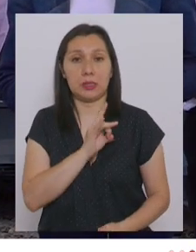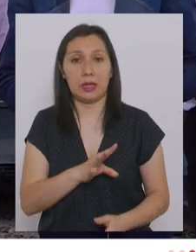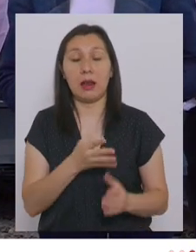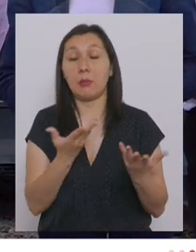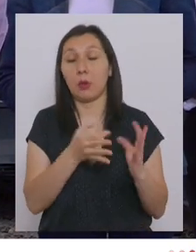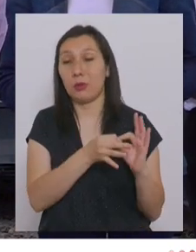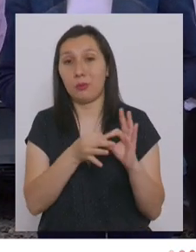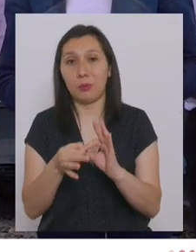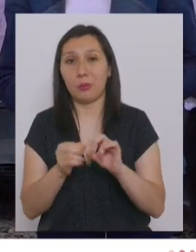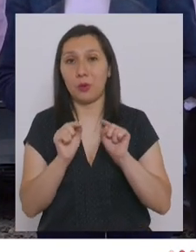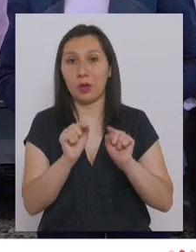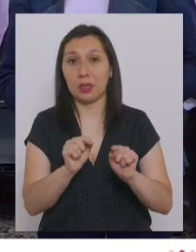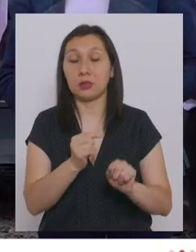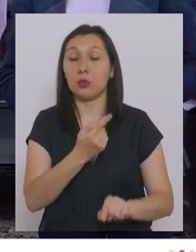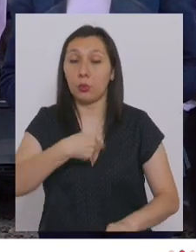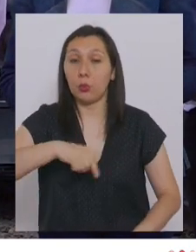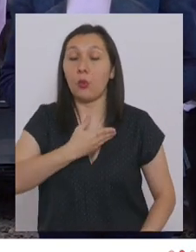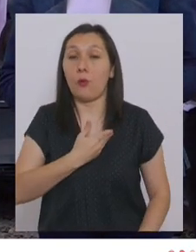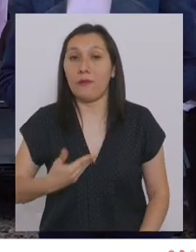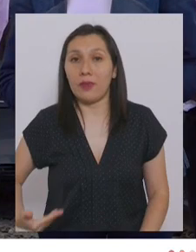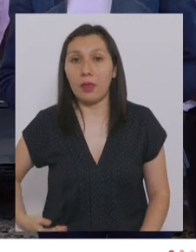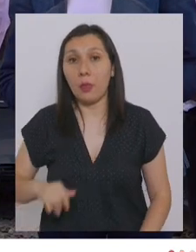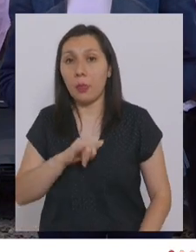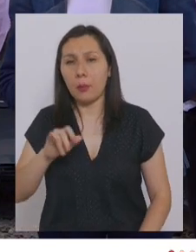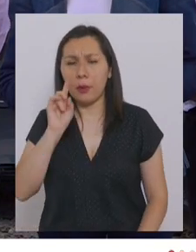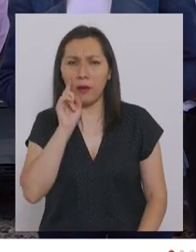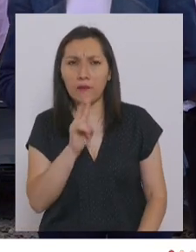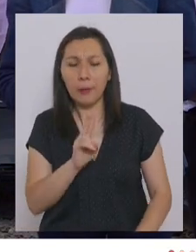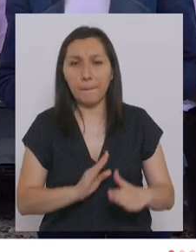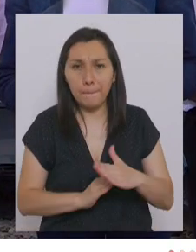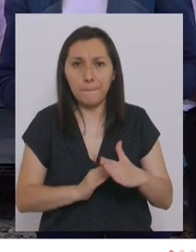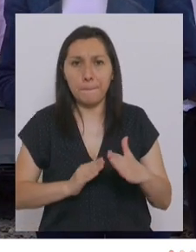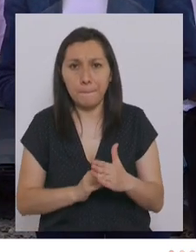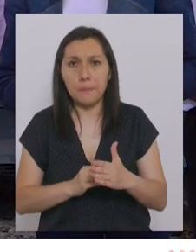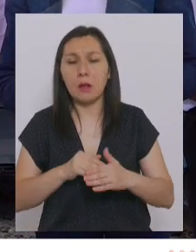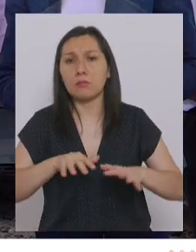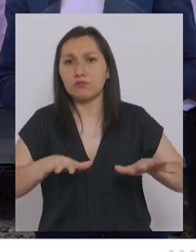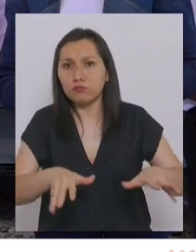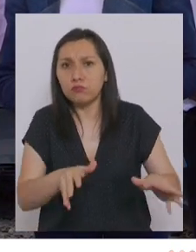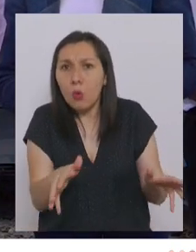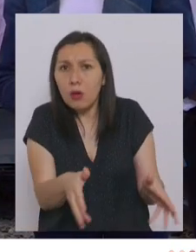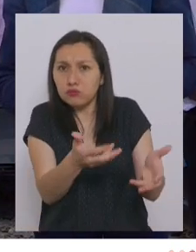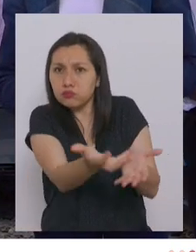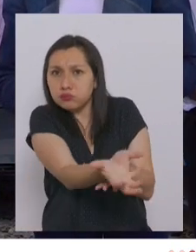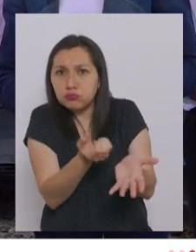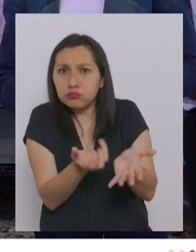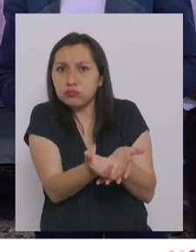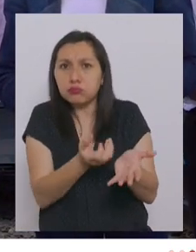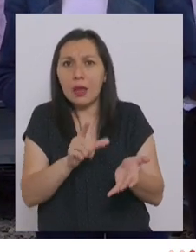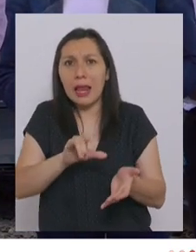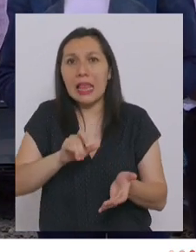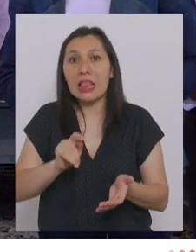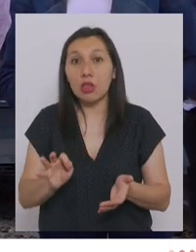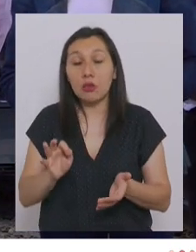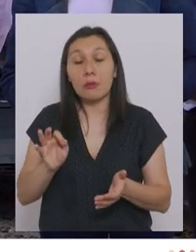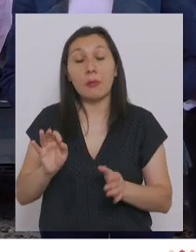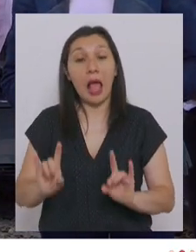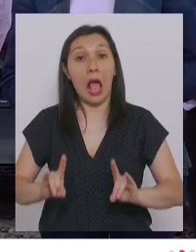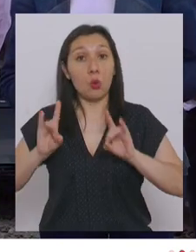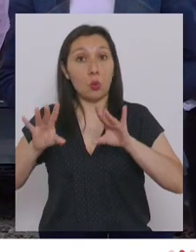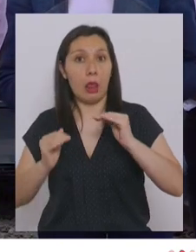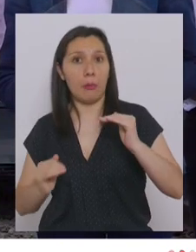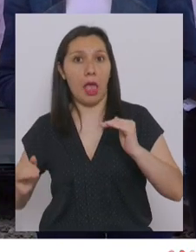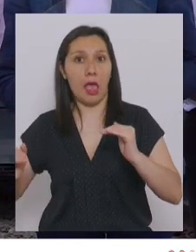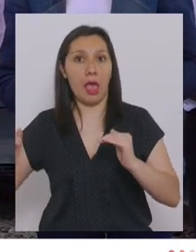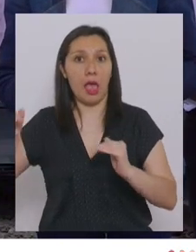razón, como gobierno, después de ver que se había estancado la producción de litio en Chile, que de hecho Australia nos había